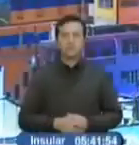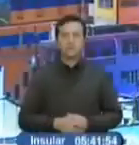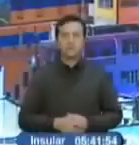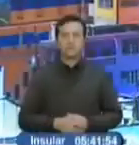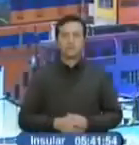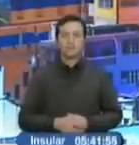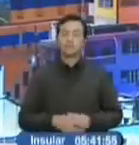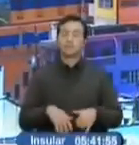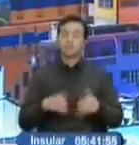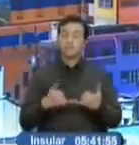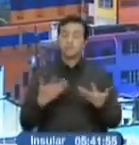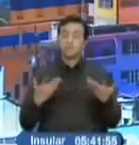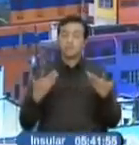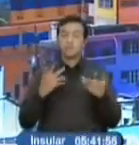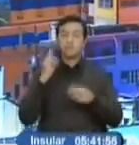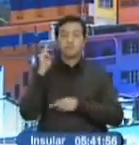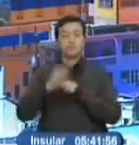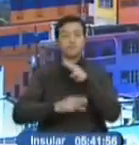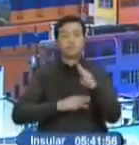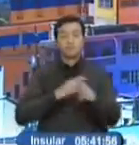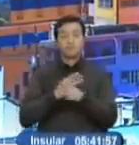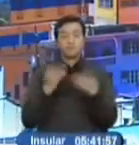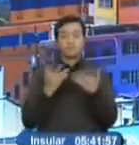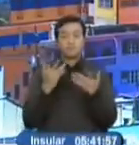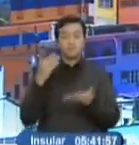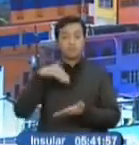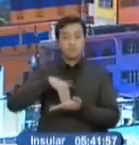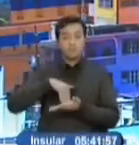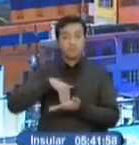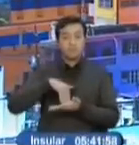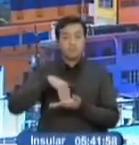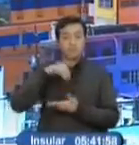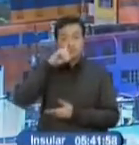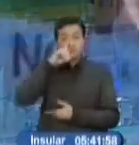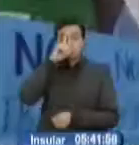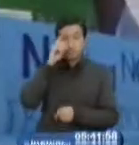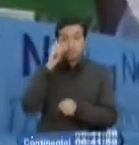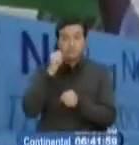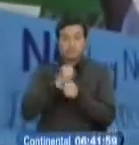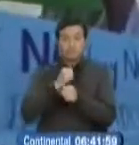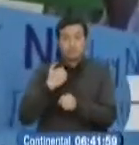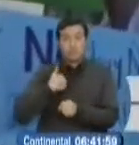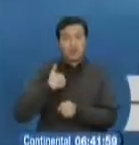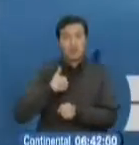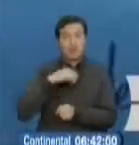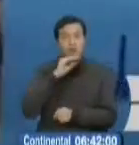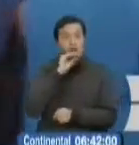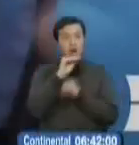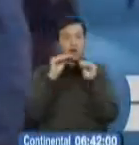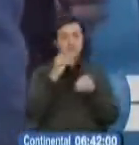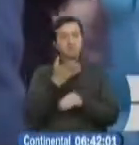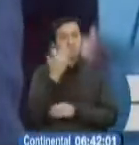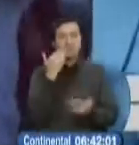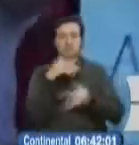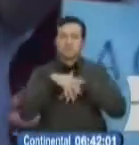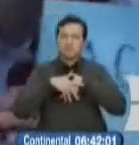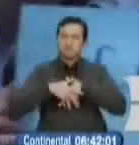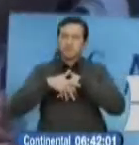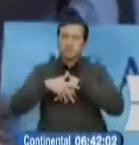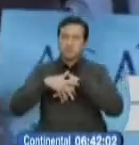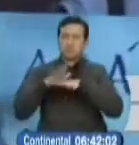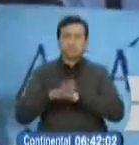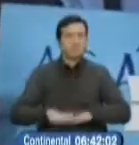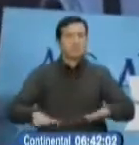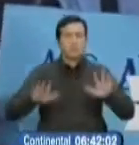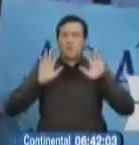momento de revisar lo que pasa en el resto del planeta la central de trabajadores de argentina convocó a una nueva jornada de movilizaciones y a un paro